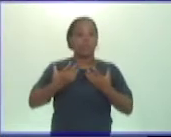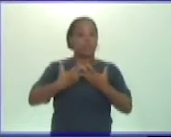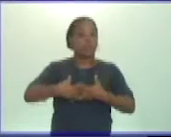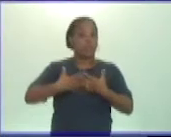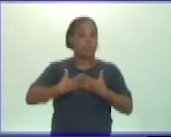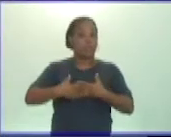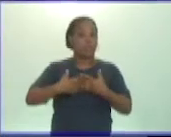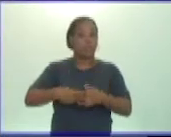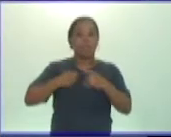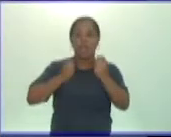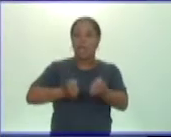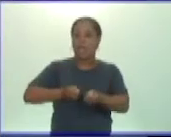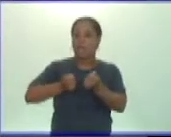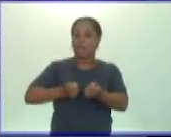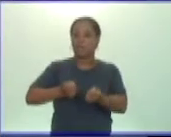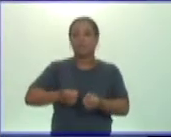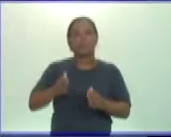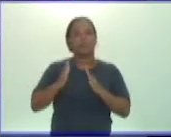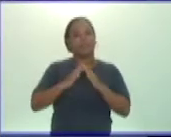la agricultura y el hogar.